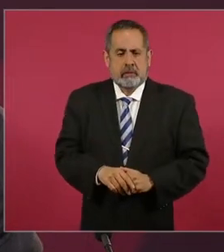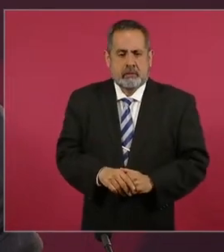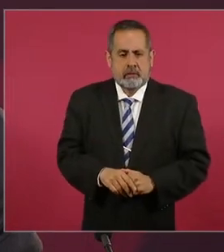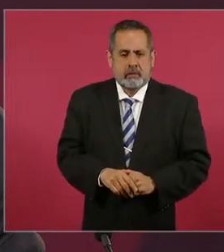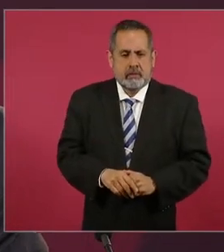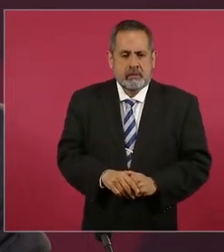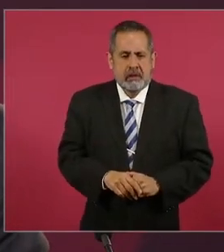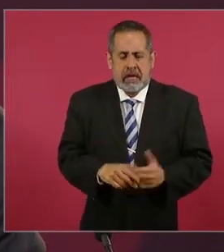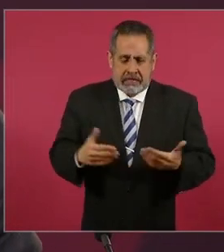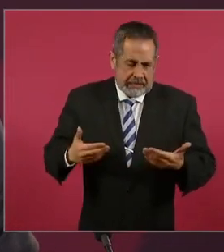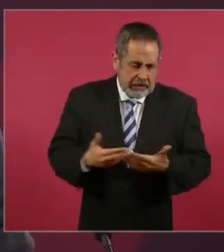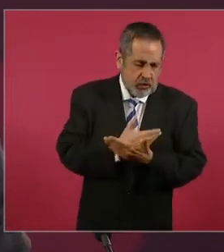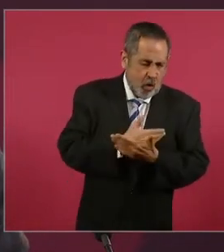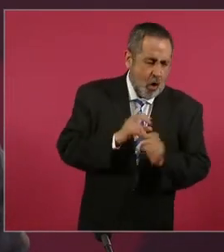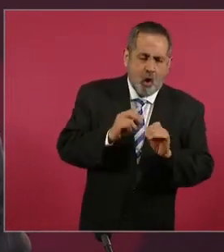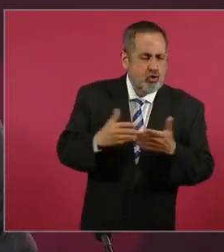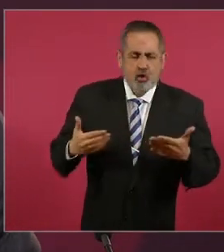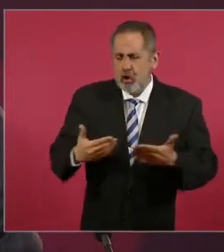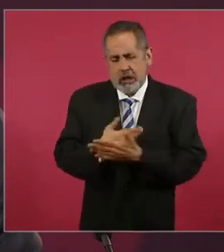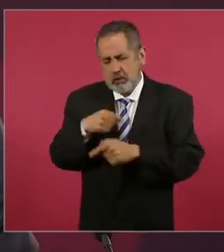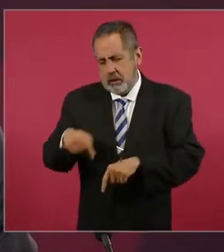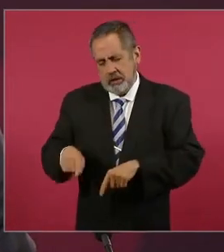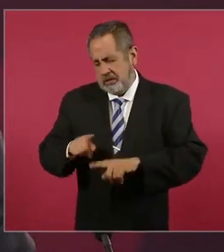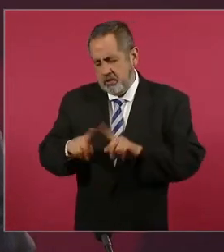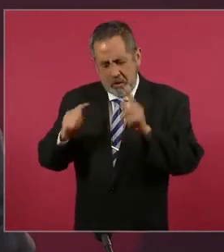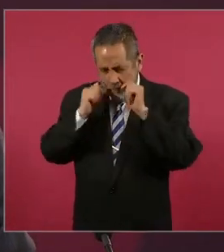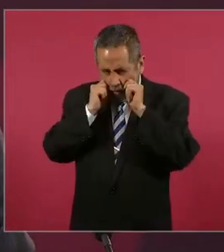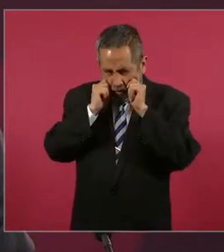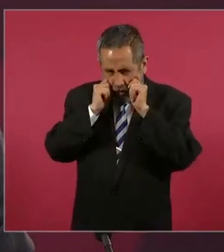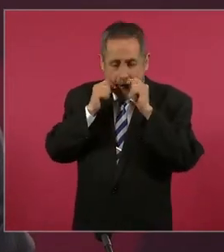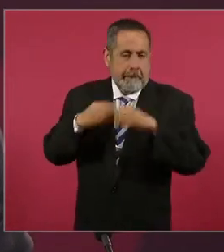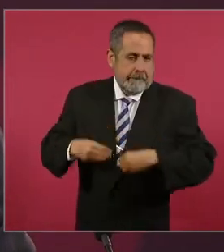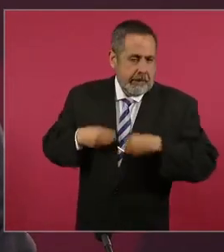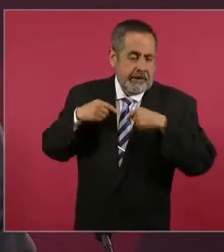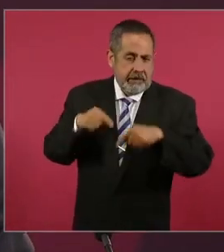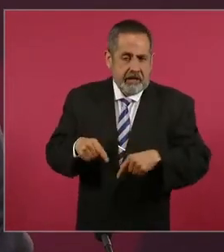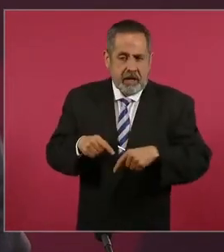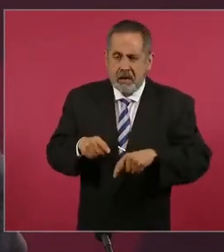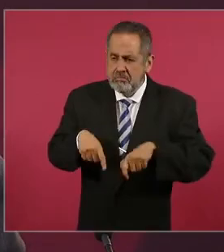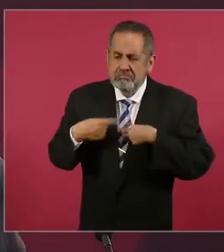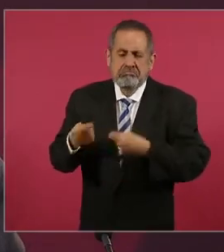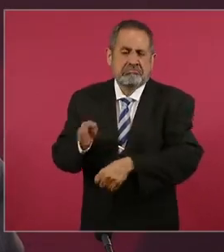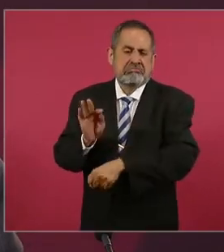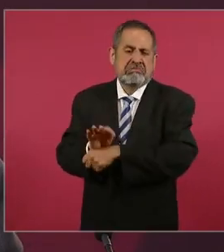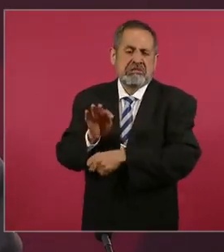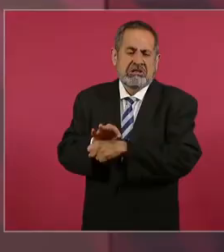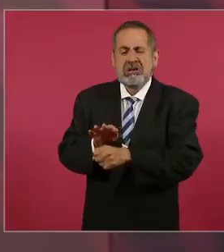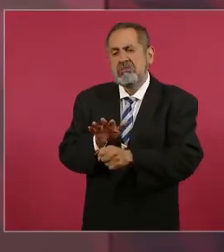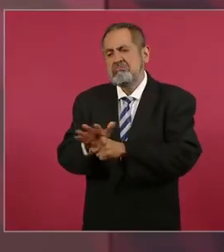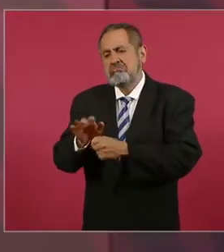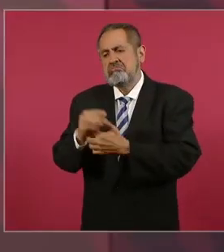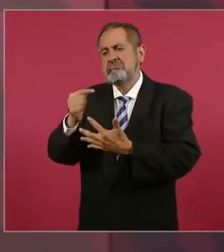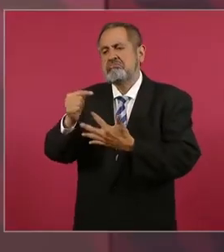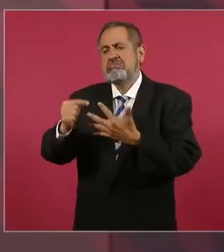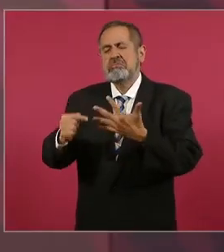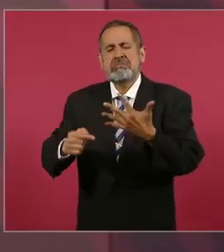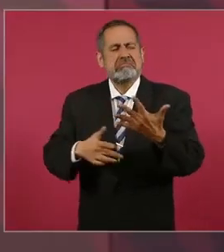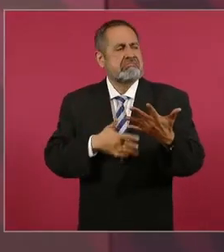haya nacido o no en nuestro país, tenga garantías de